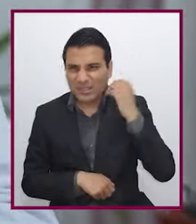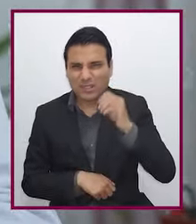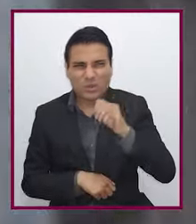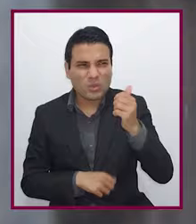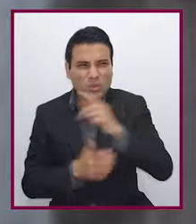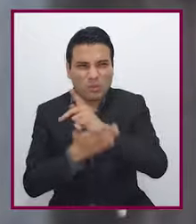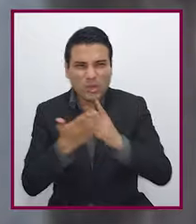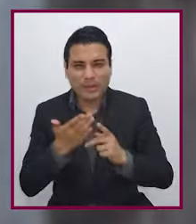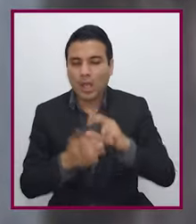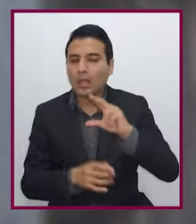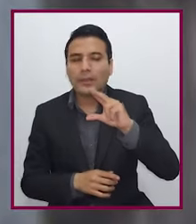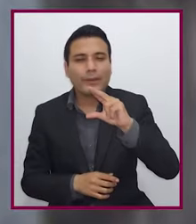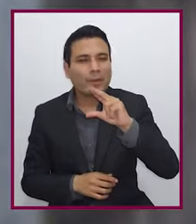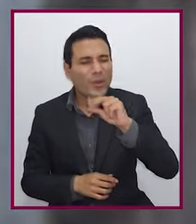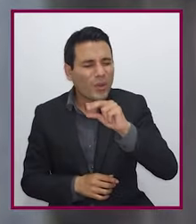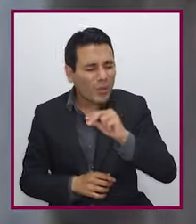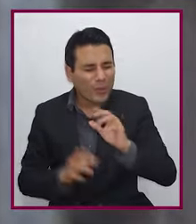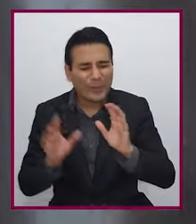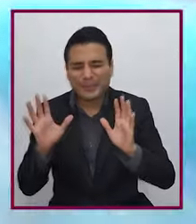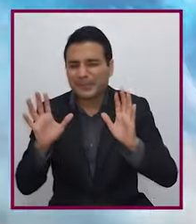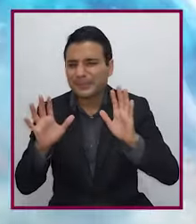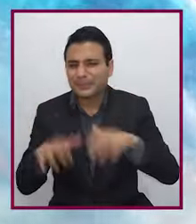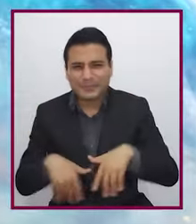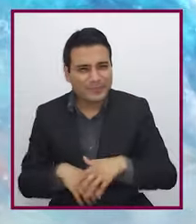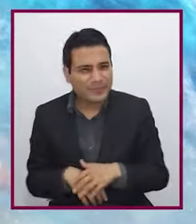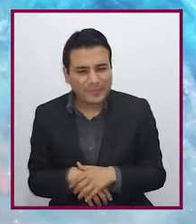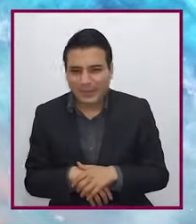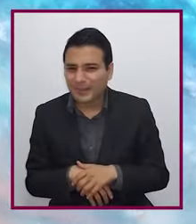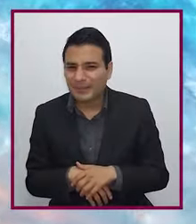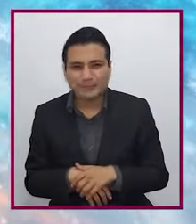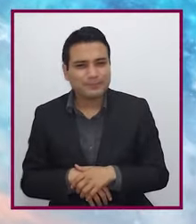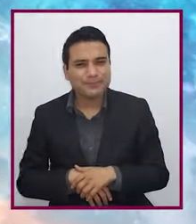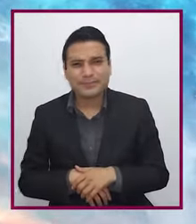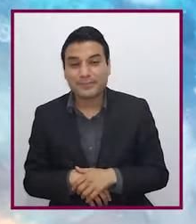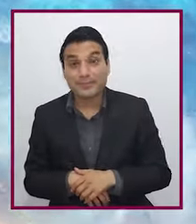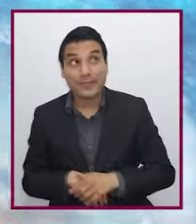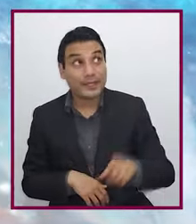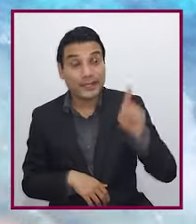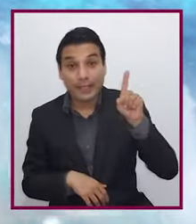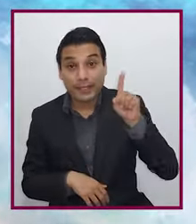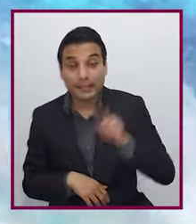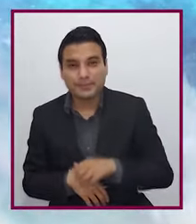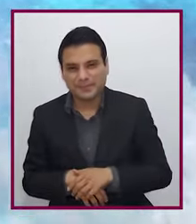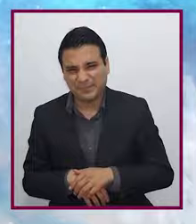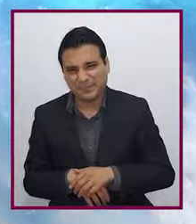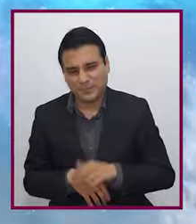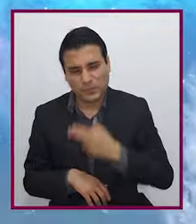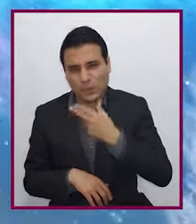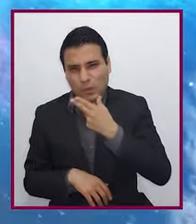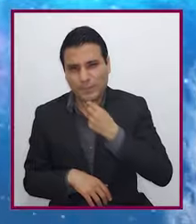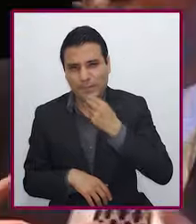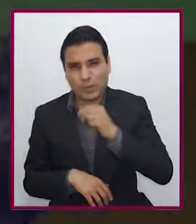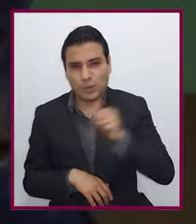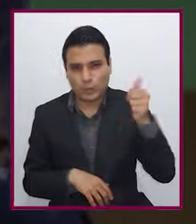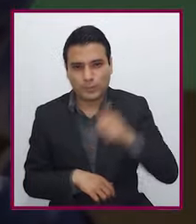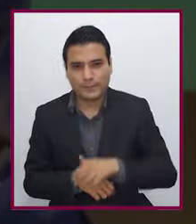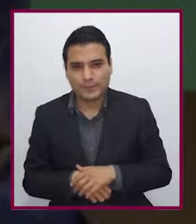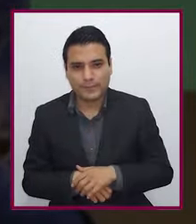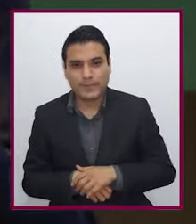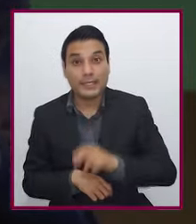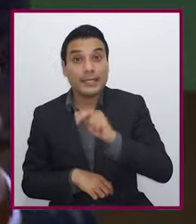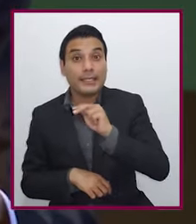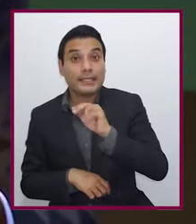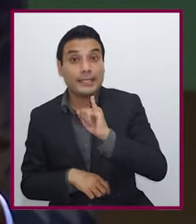el de Odisea Burbuja? ¡No, hombre! ¡Qué odisea ni qué cuartos pa'l bizcocho! ¡Ese es